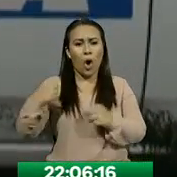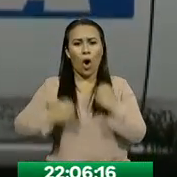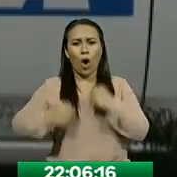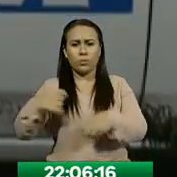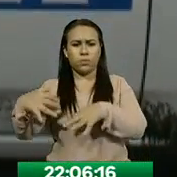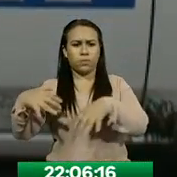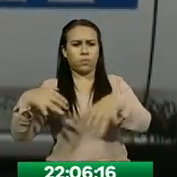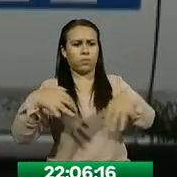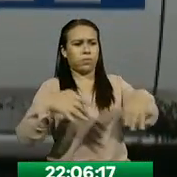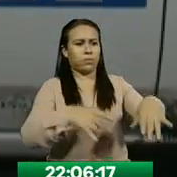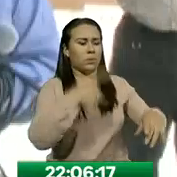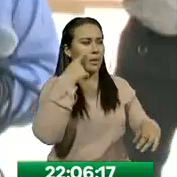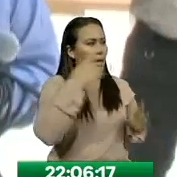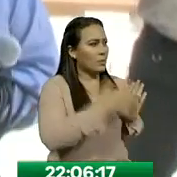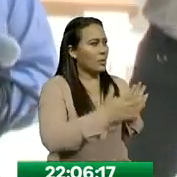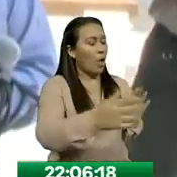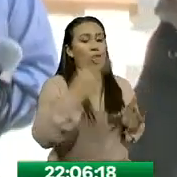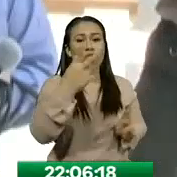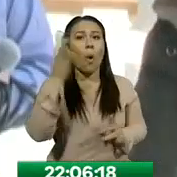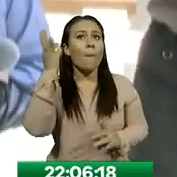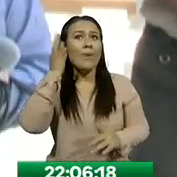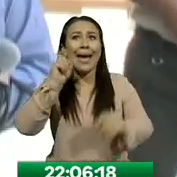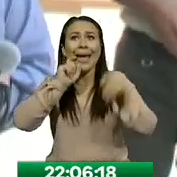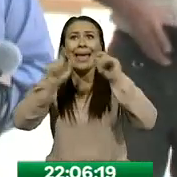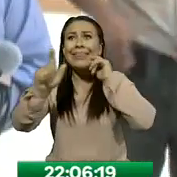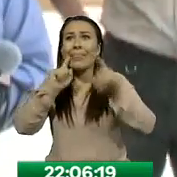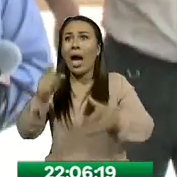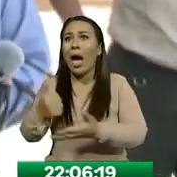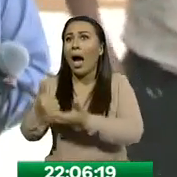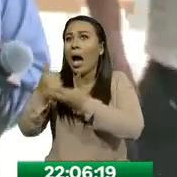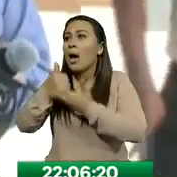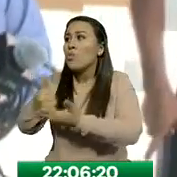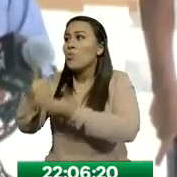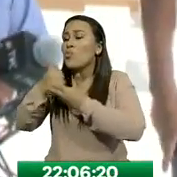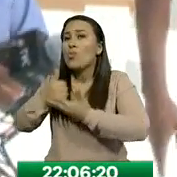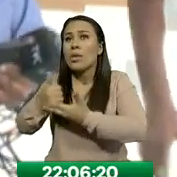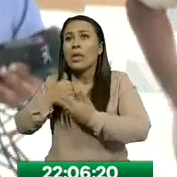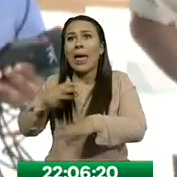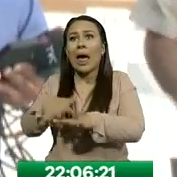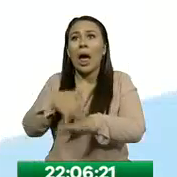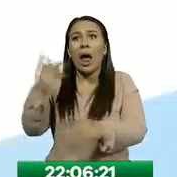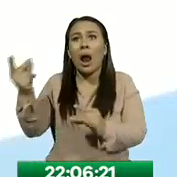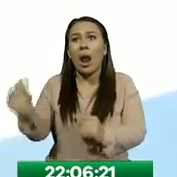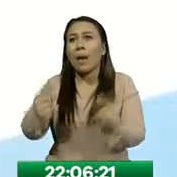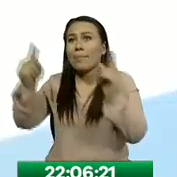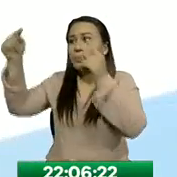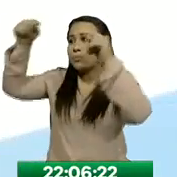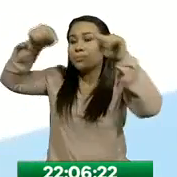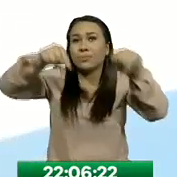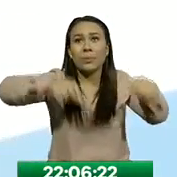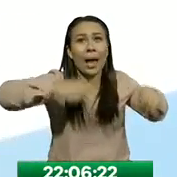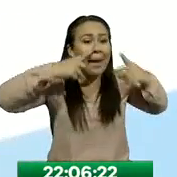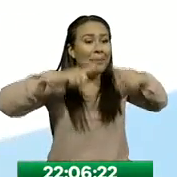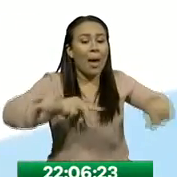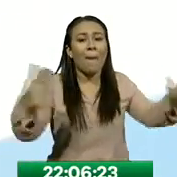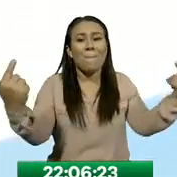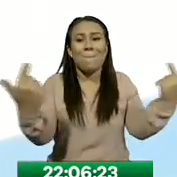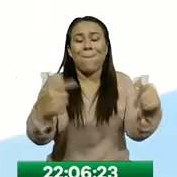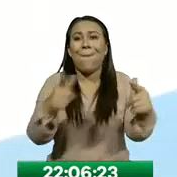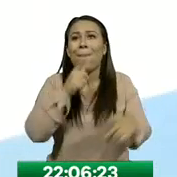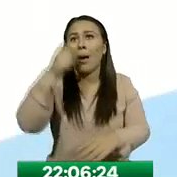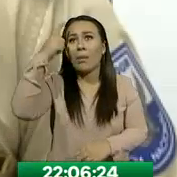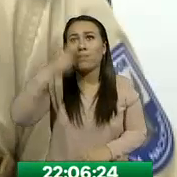al desconocido y fue cuando dos mujeres gritaron solicitando ayuda. La ayuda no demoró en aparecer y las cosas terminaron mal para